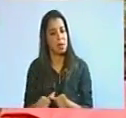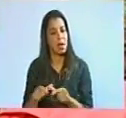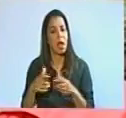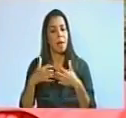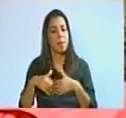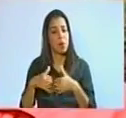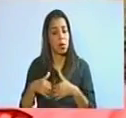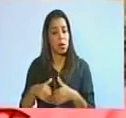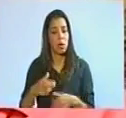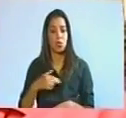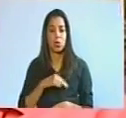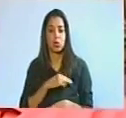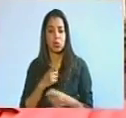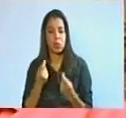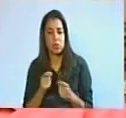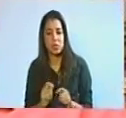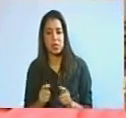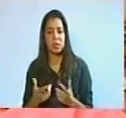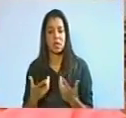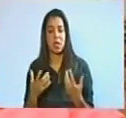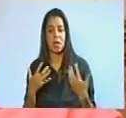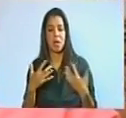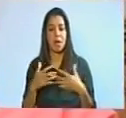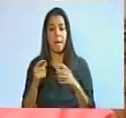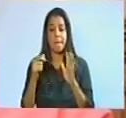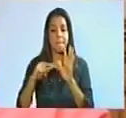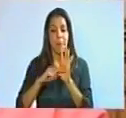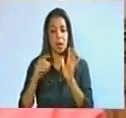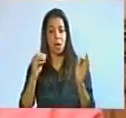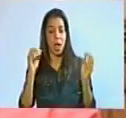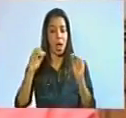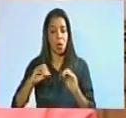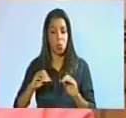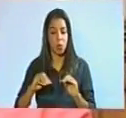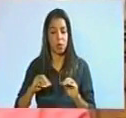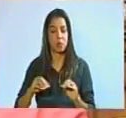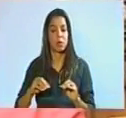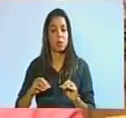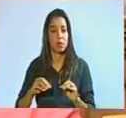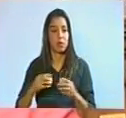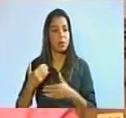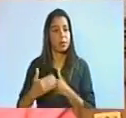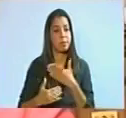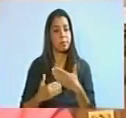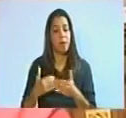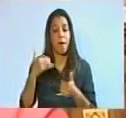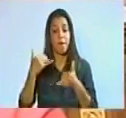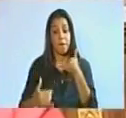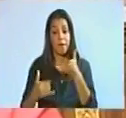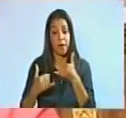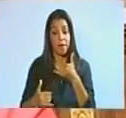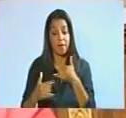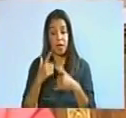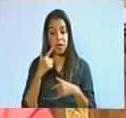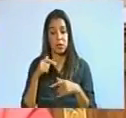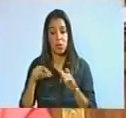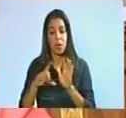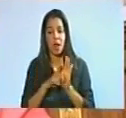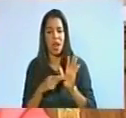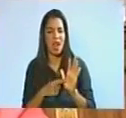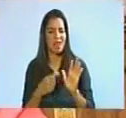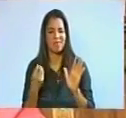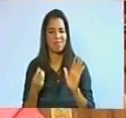¿cómo buscamos nosotros la concreción de un precio que el resultado final o la eficiencia de esta ley va a